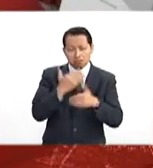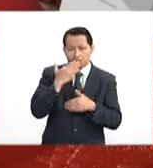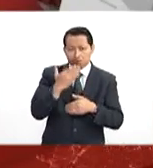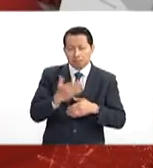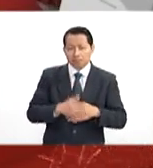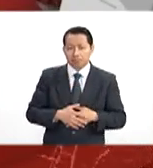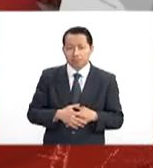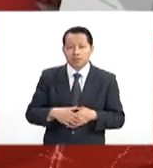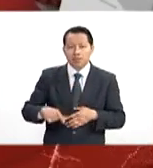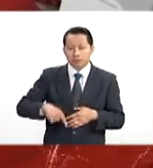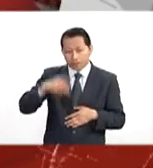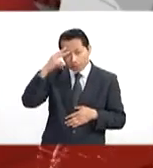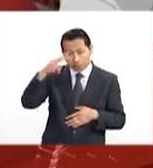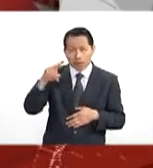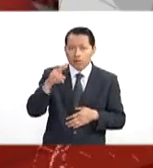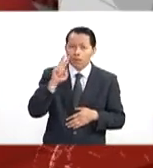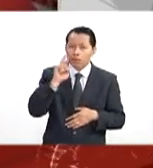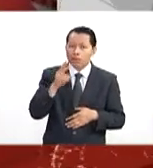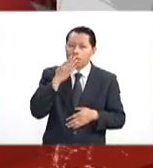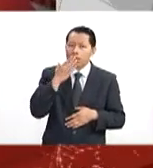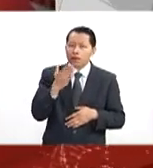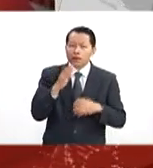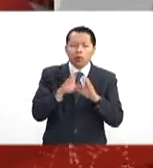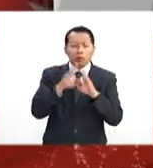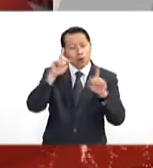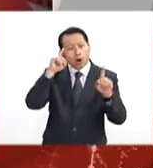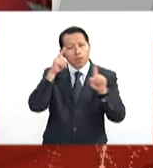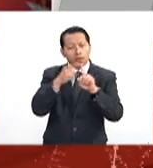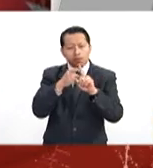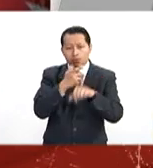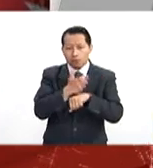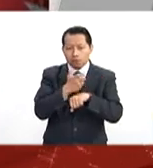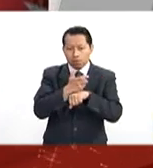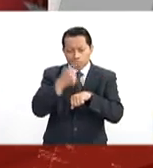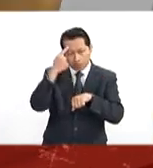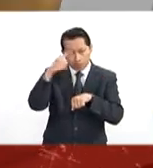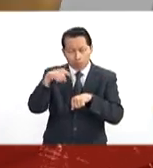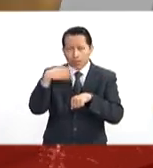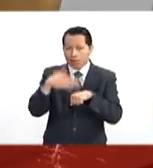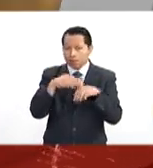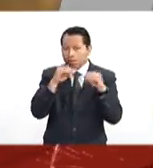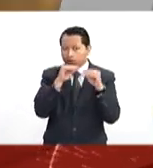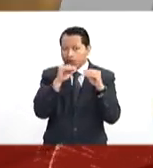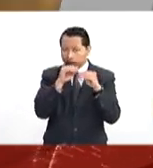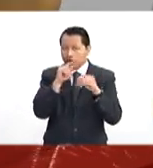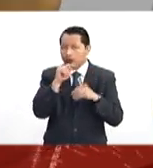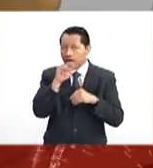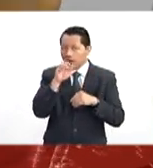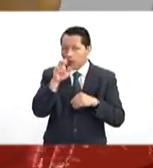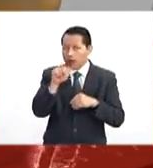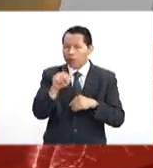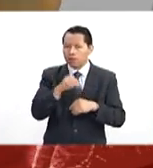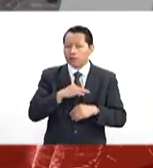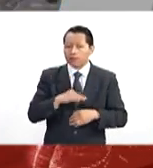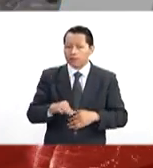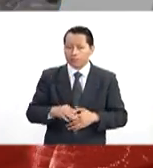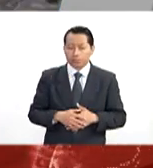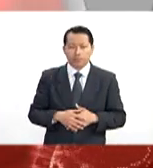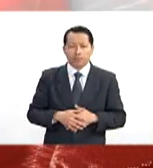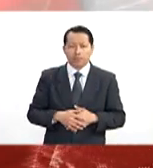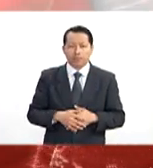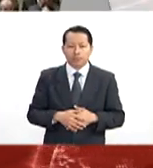gobierno mexicano recibió con agrado los objetivos de Estados Unidos en la renegociación del Tratado de Libre Comercio de América del